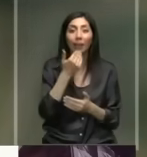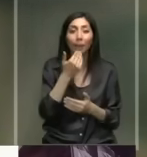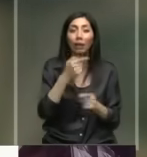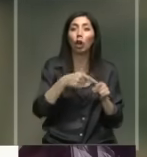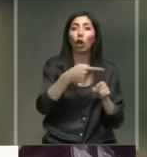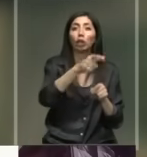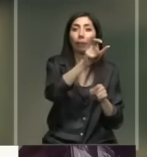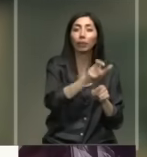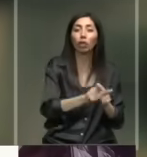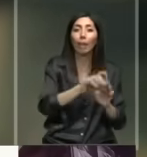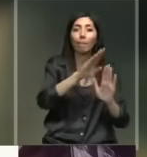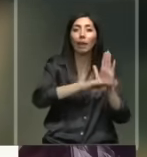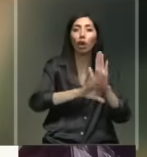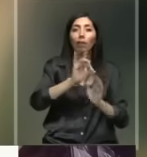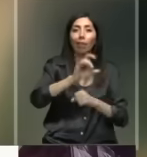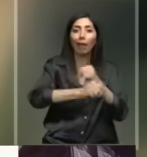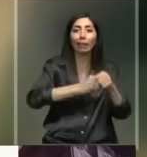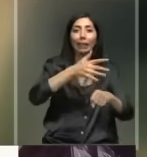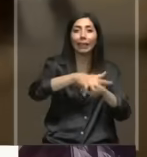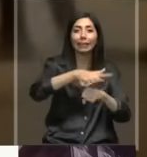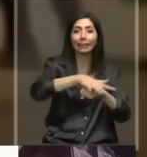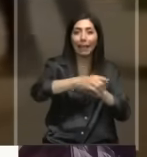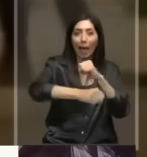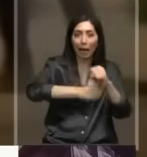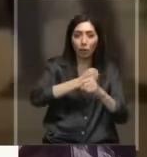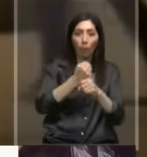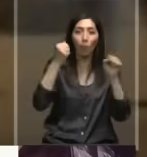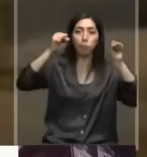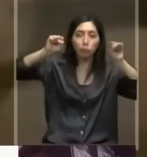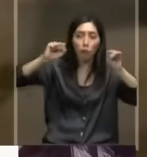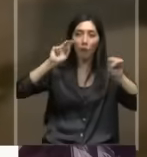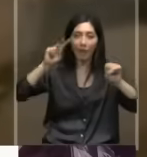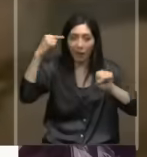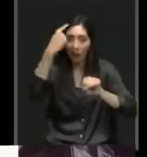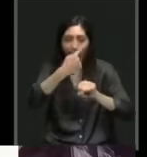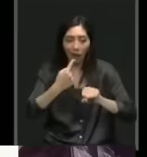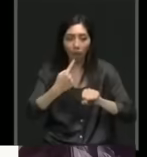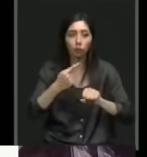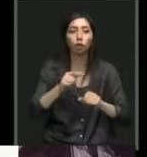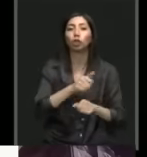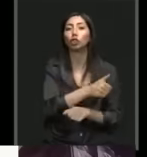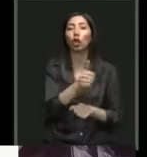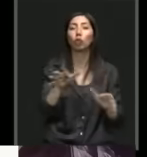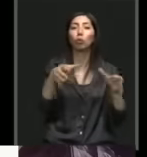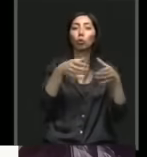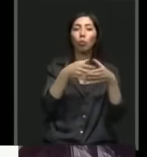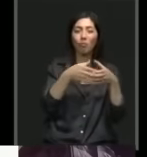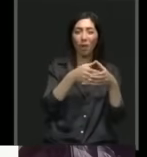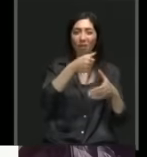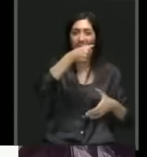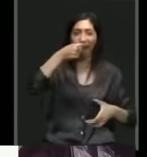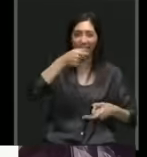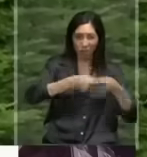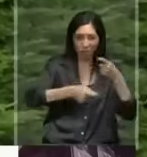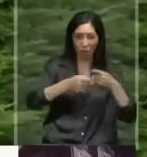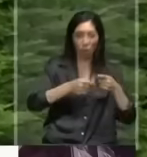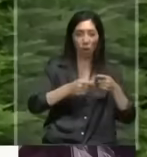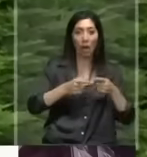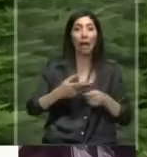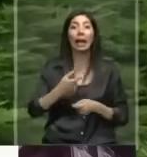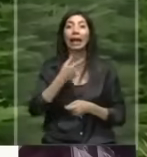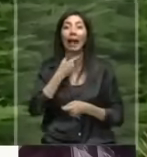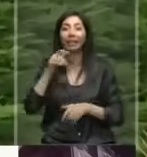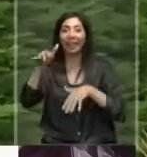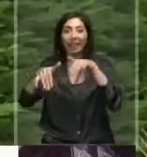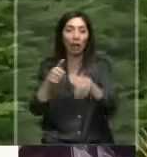edad, 15 años. Todos ellos soldados de los Cholas, una banda narco que tiene atemorizado a Cartagena.